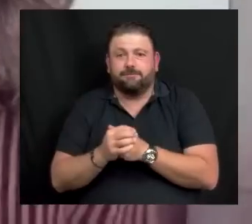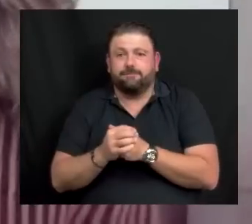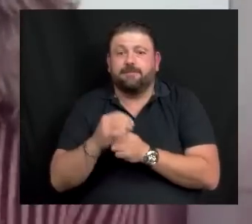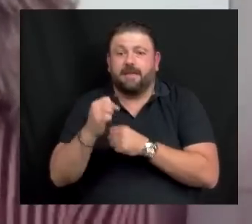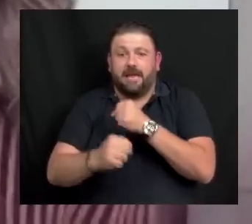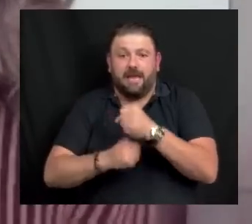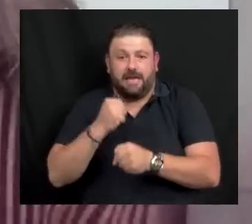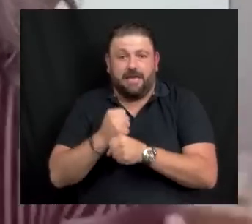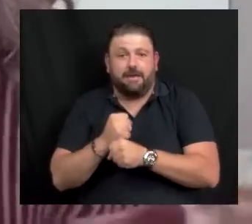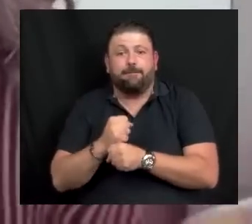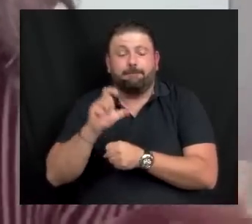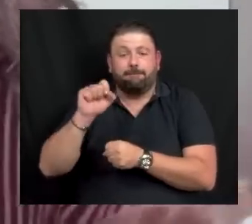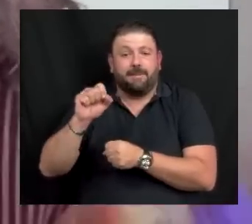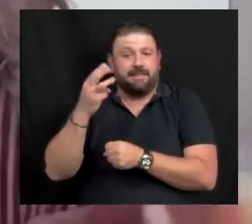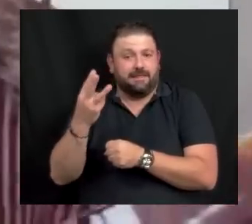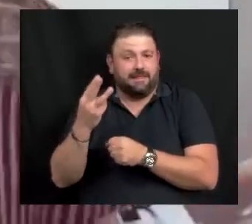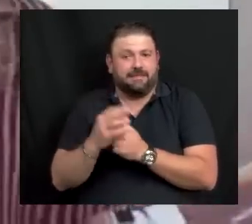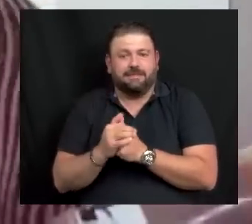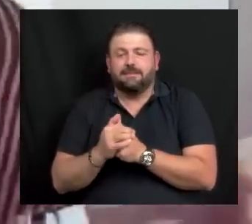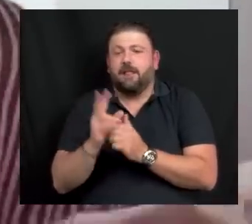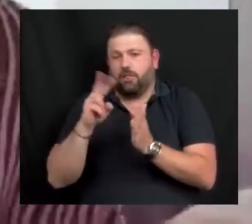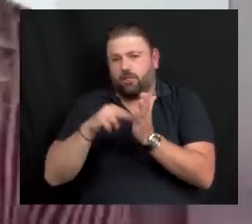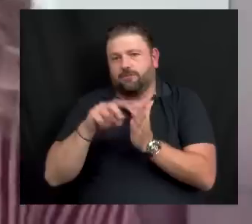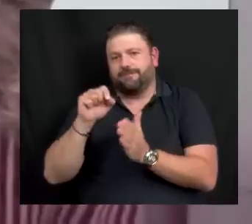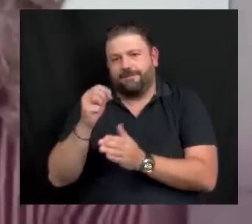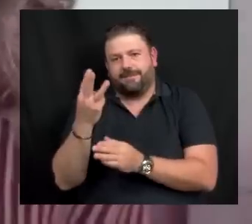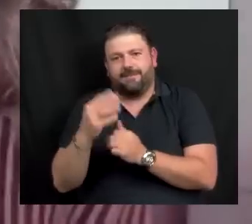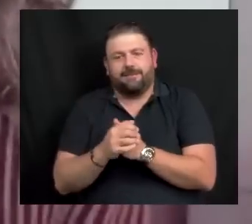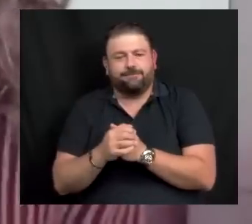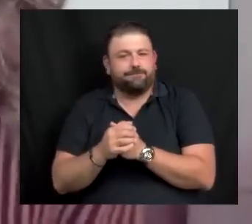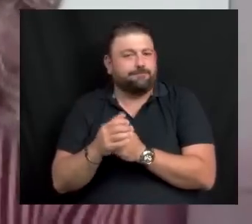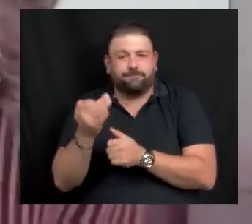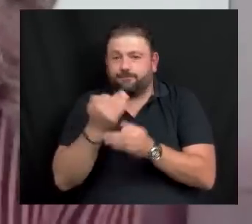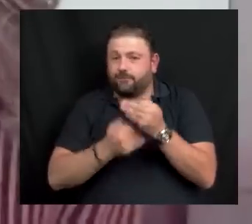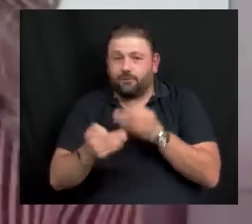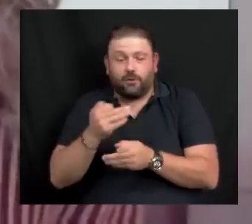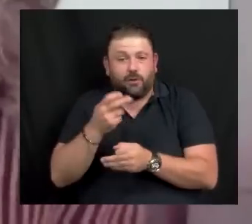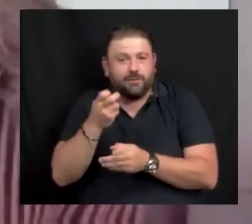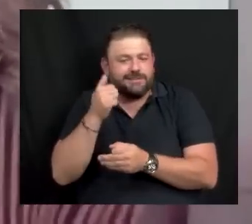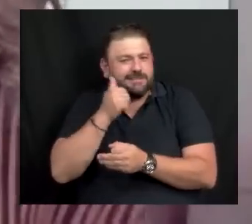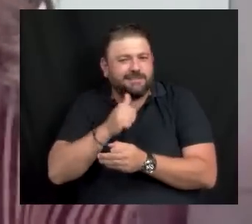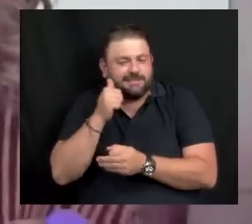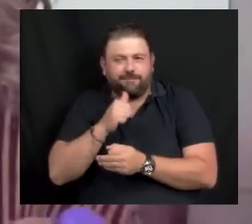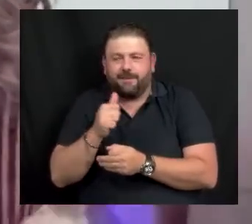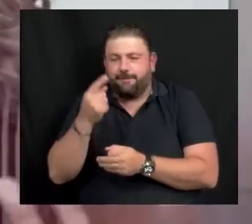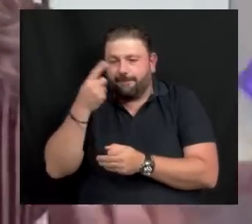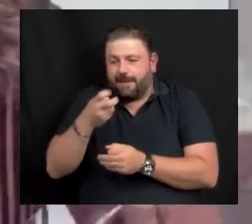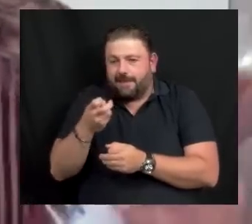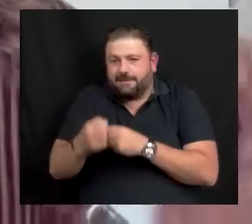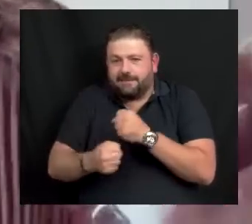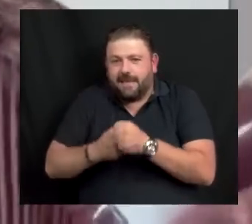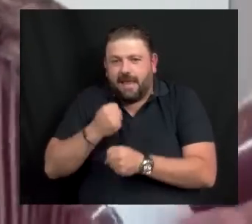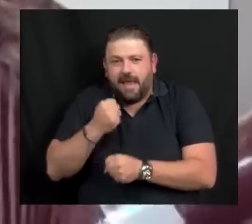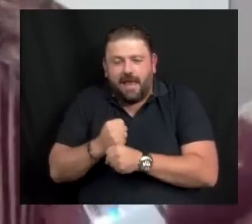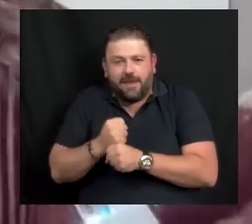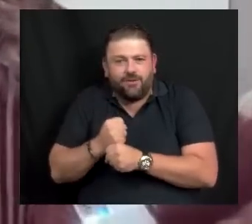año 2023. Para nosotros es una emoción haber sido convocados para este momento, base que